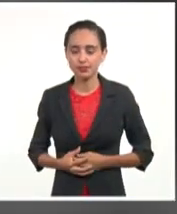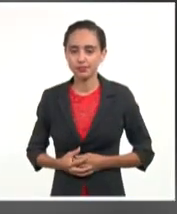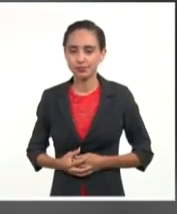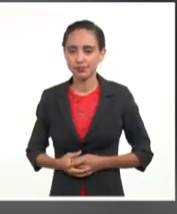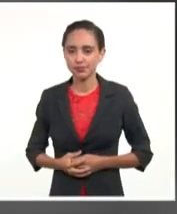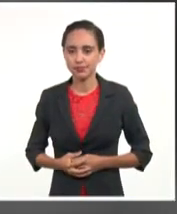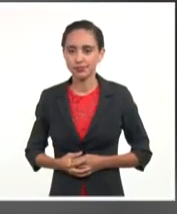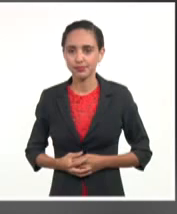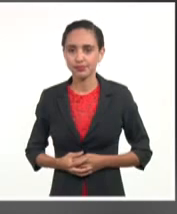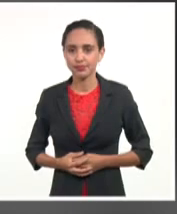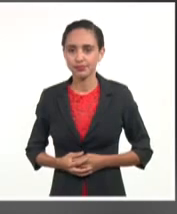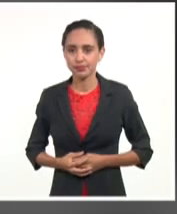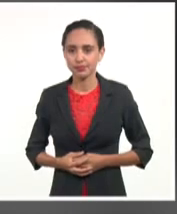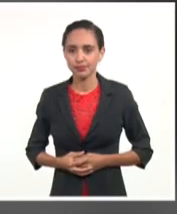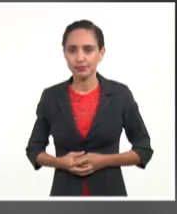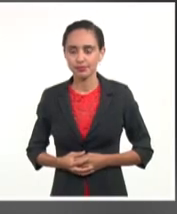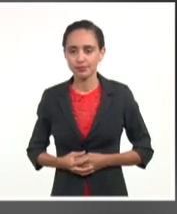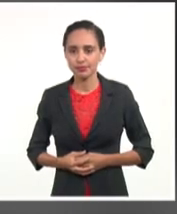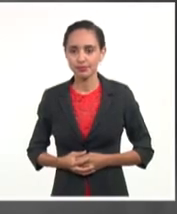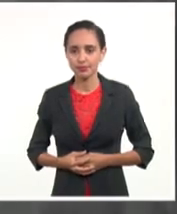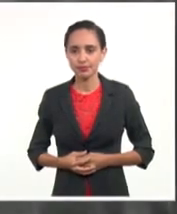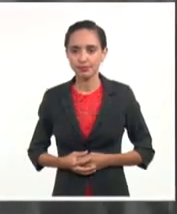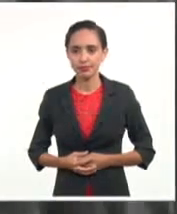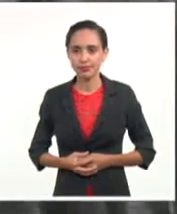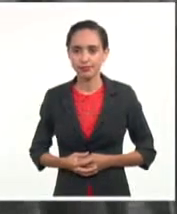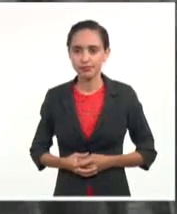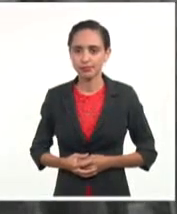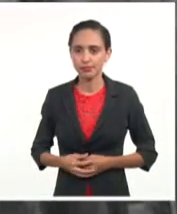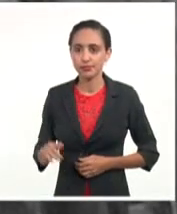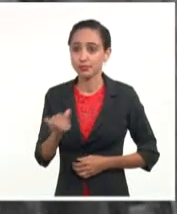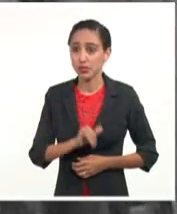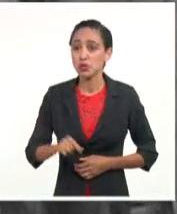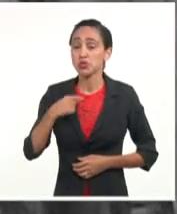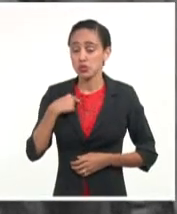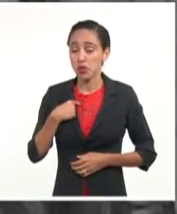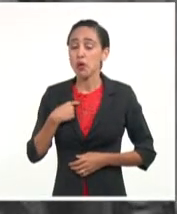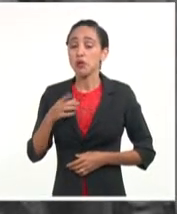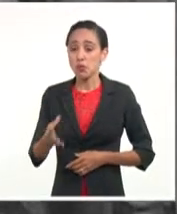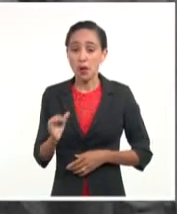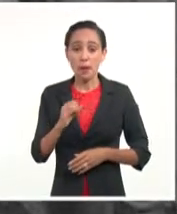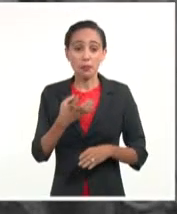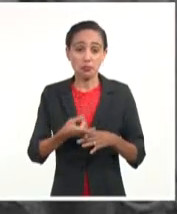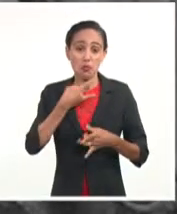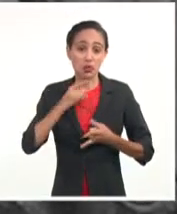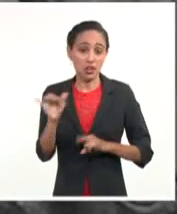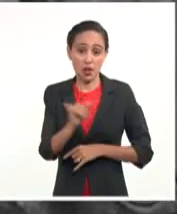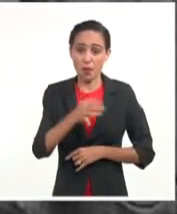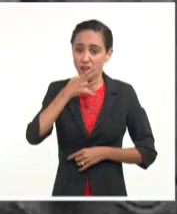Si tuviera la desgracia de que era hermano enemigo, moriría como me lo pidió Fidel, morir con dignidad.